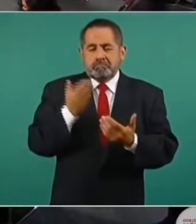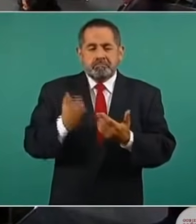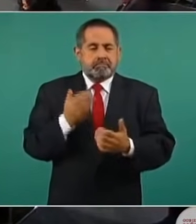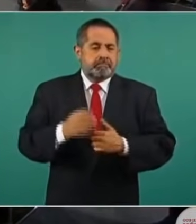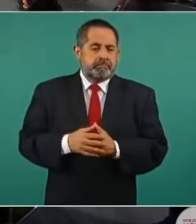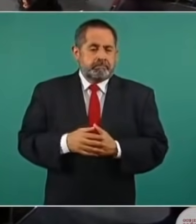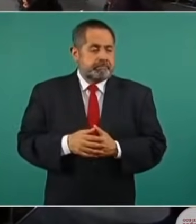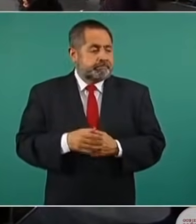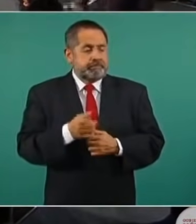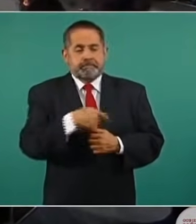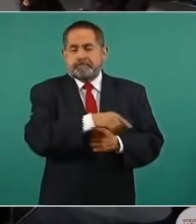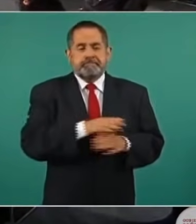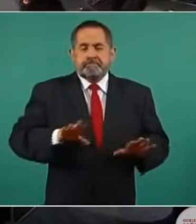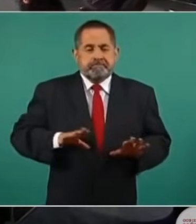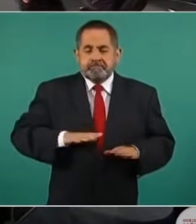No les conviene,